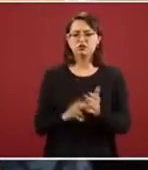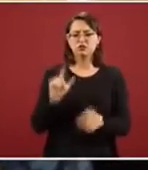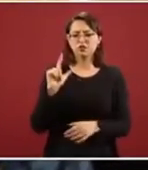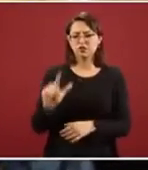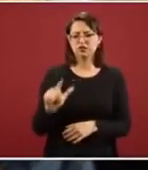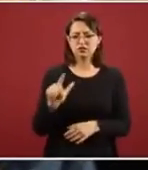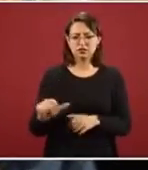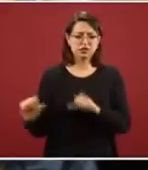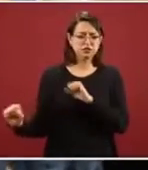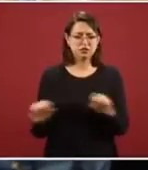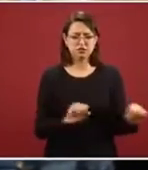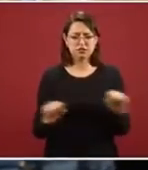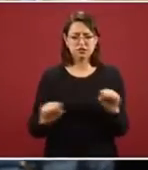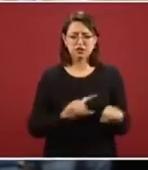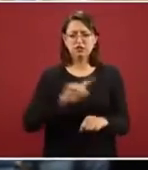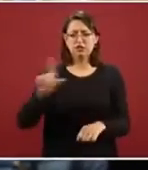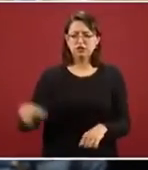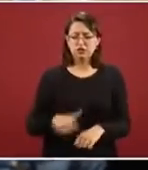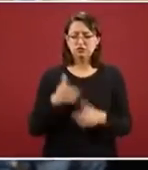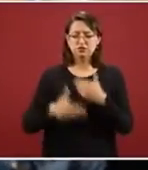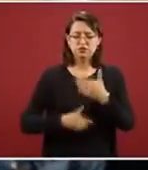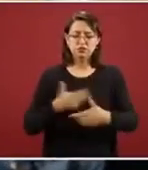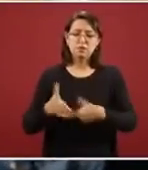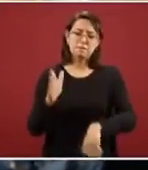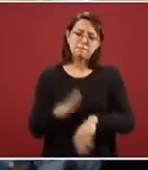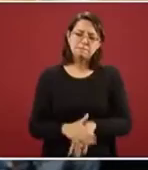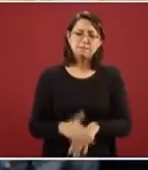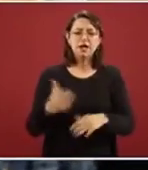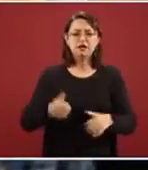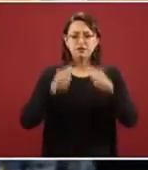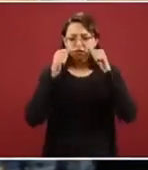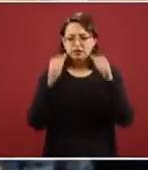vez se toca más este tipo de temas, porque